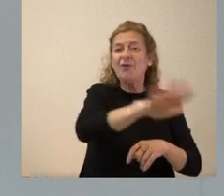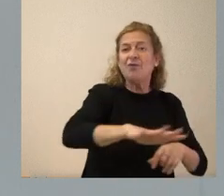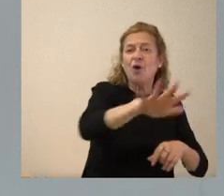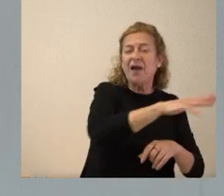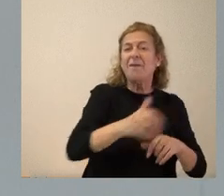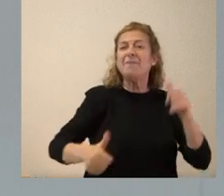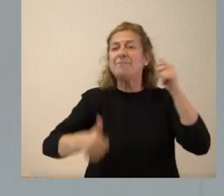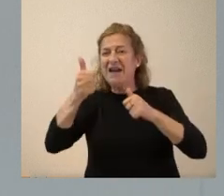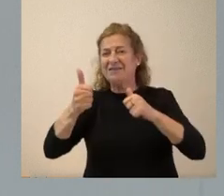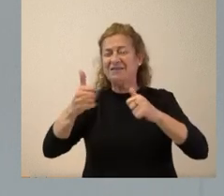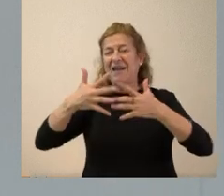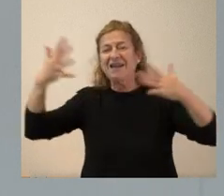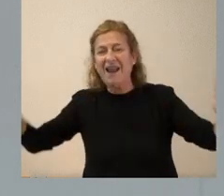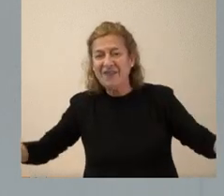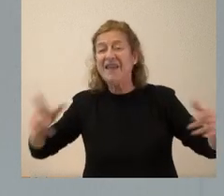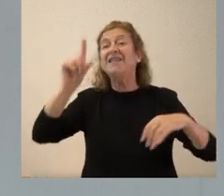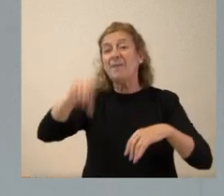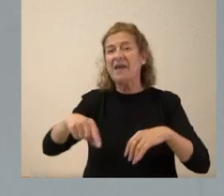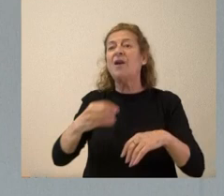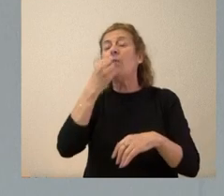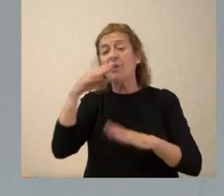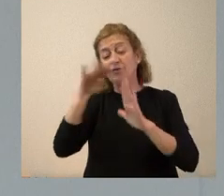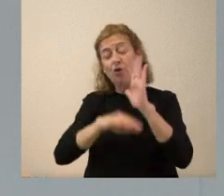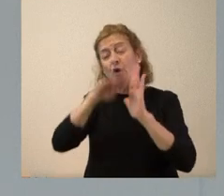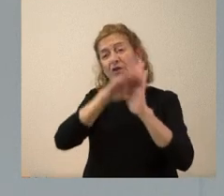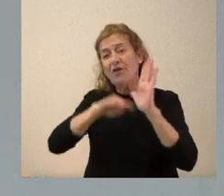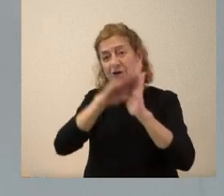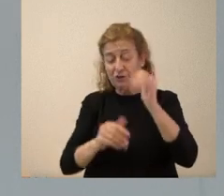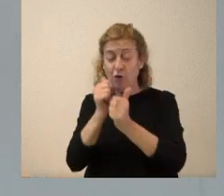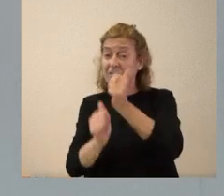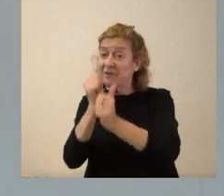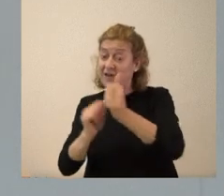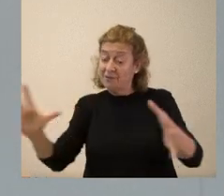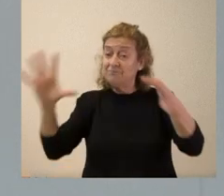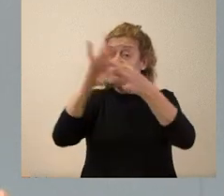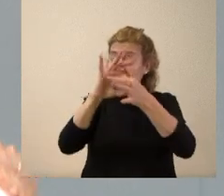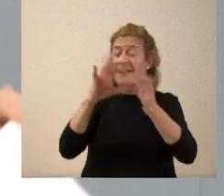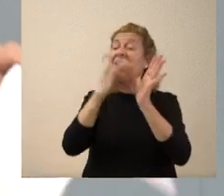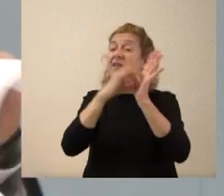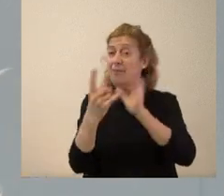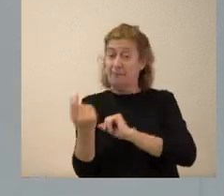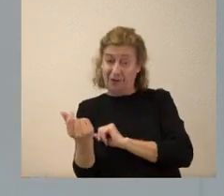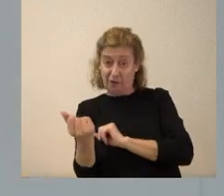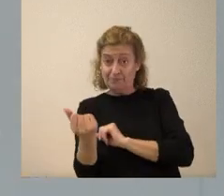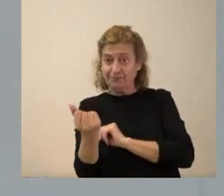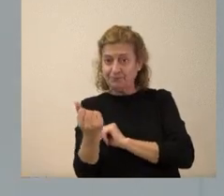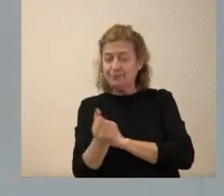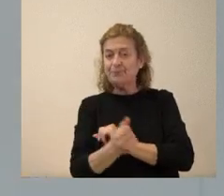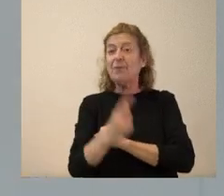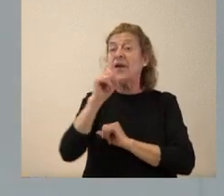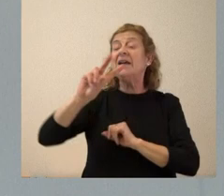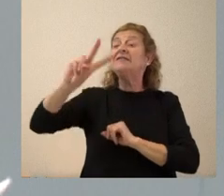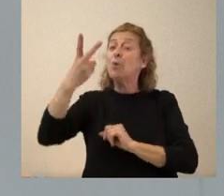de más tamaño y también unas muy buenas condiciones de competitividad en relación calidad precio un segunda